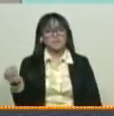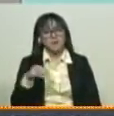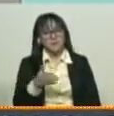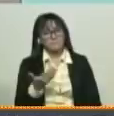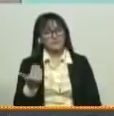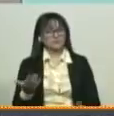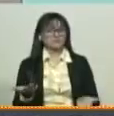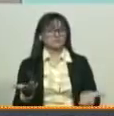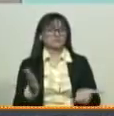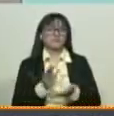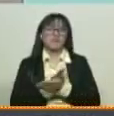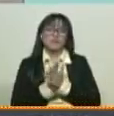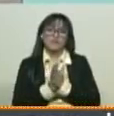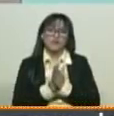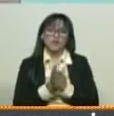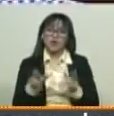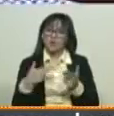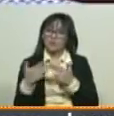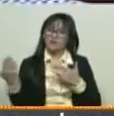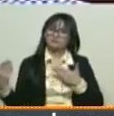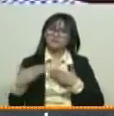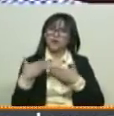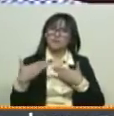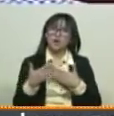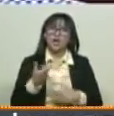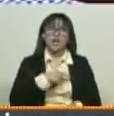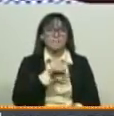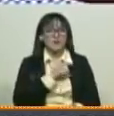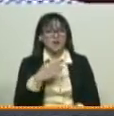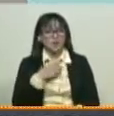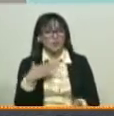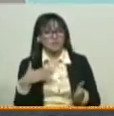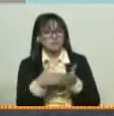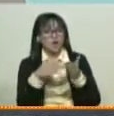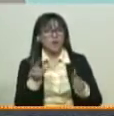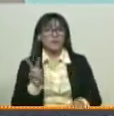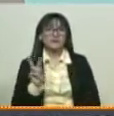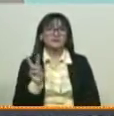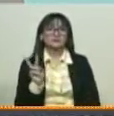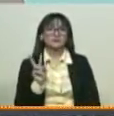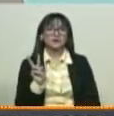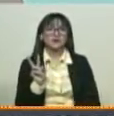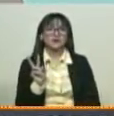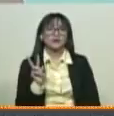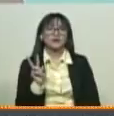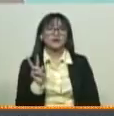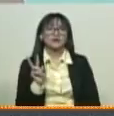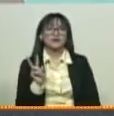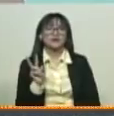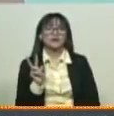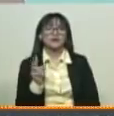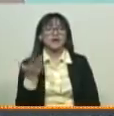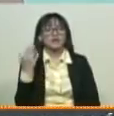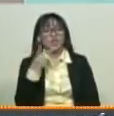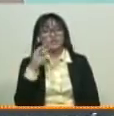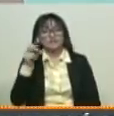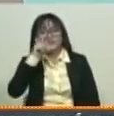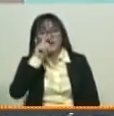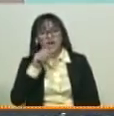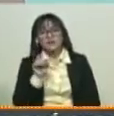creo que ya es tiempo de dejar de hablar de sanciones. España no puede sancionar a Venezuela. Lo sacamos a patadas de aquí hace 200